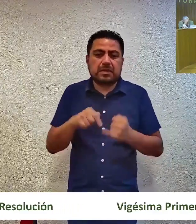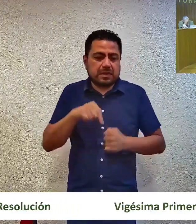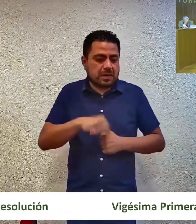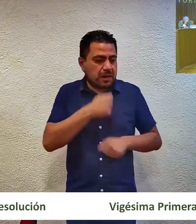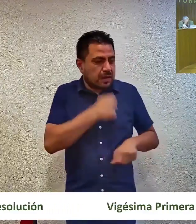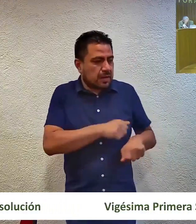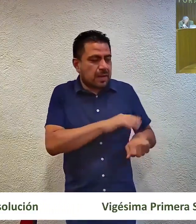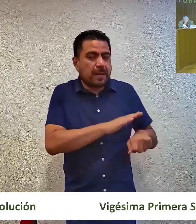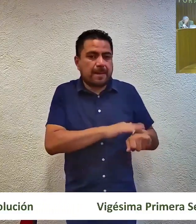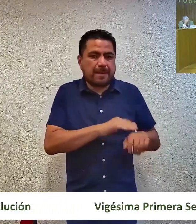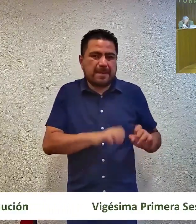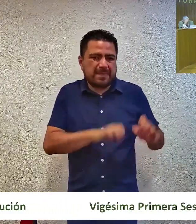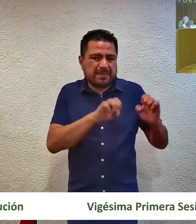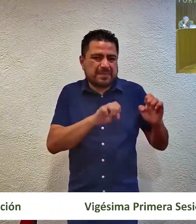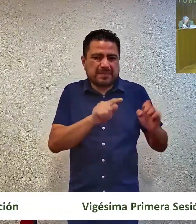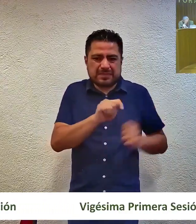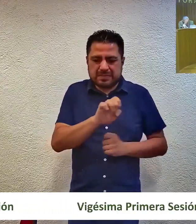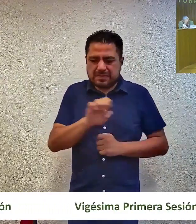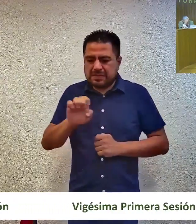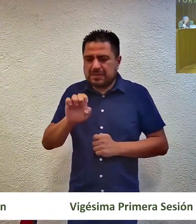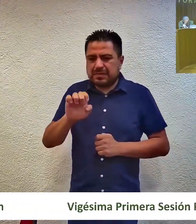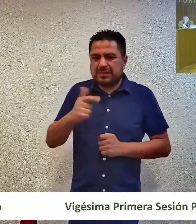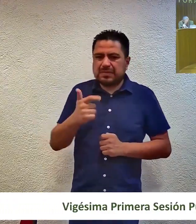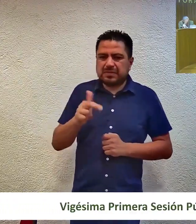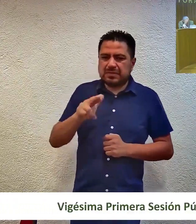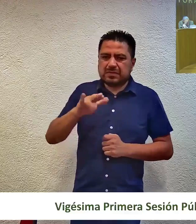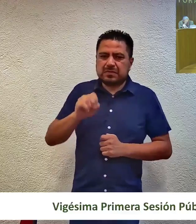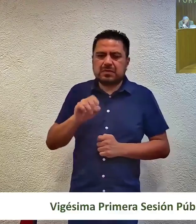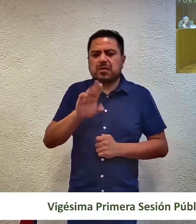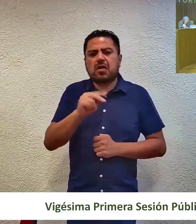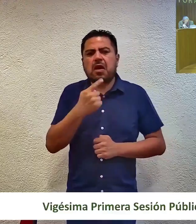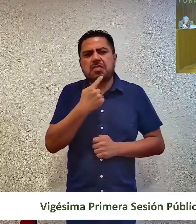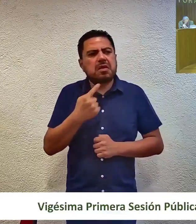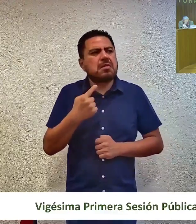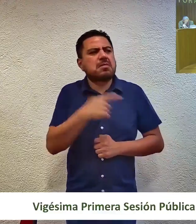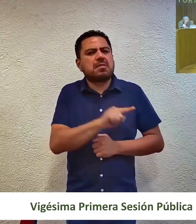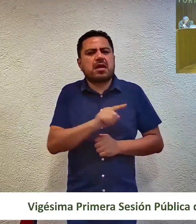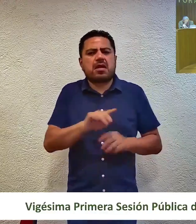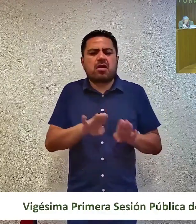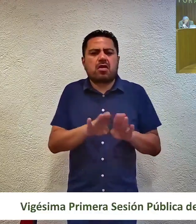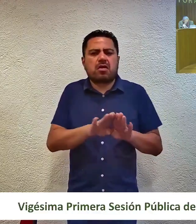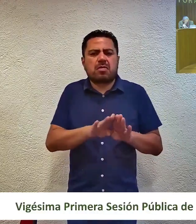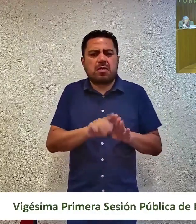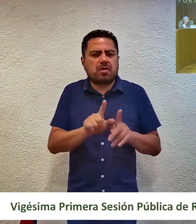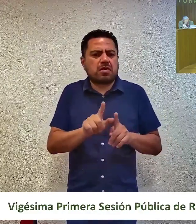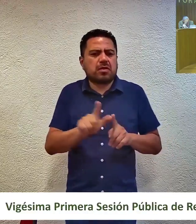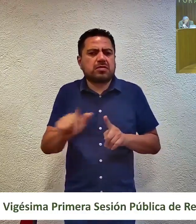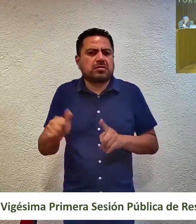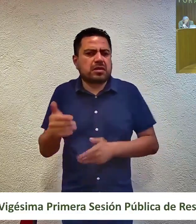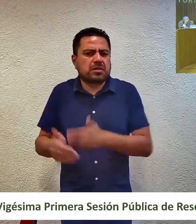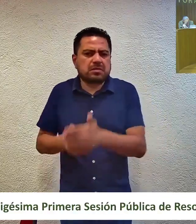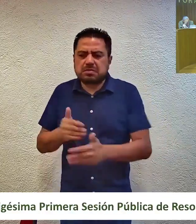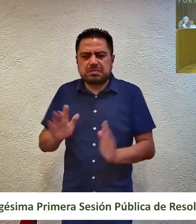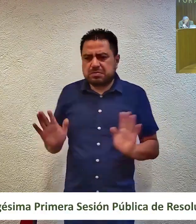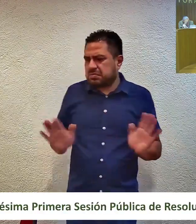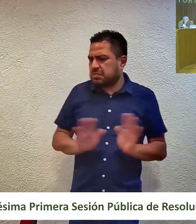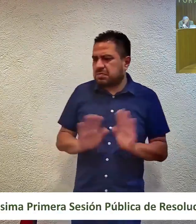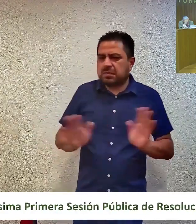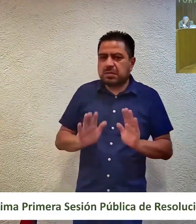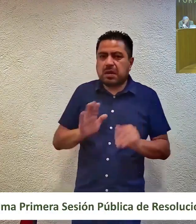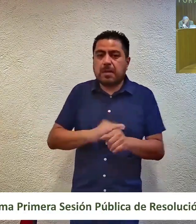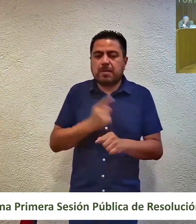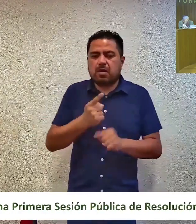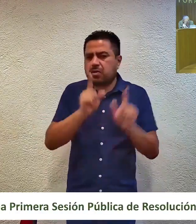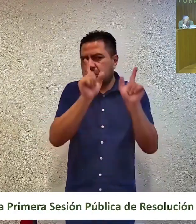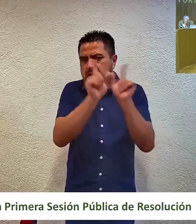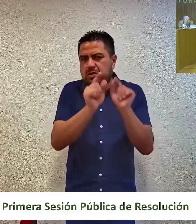que la violación alegada por las y los demandantes no es de aquellas consideradas como de tracto sucesivo, sino de las que surgen por un acto